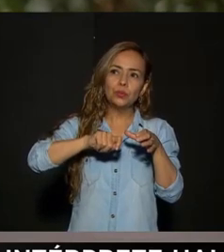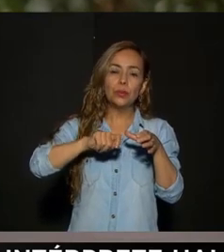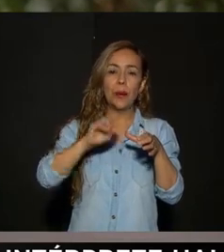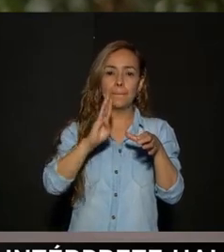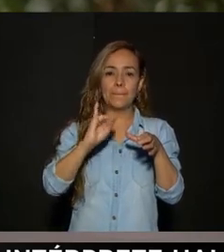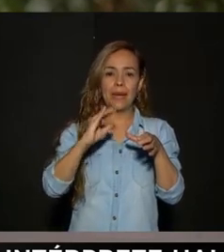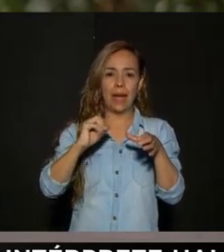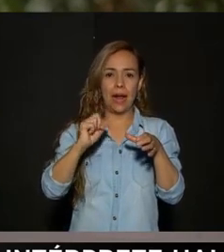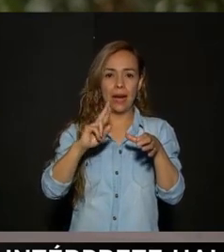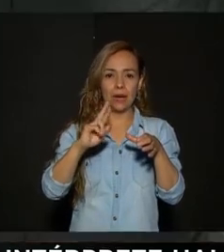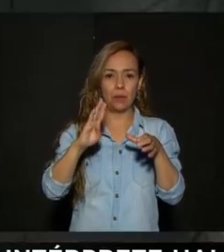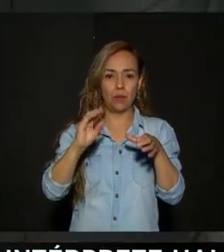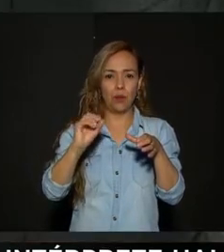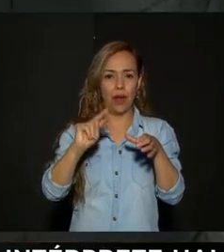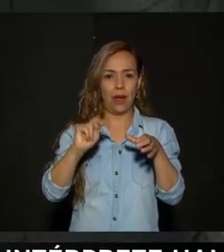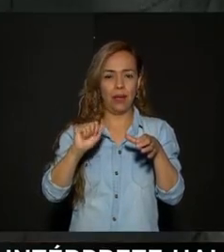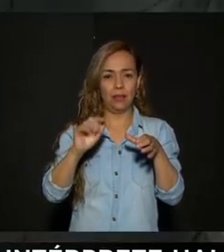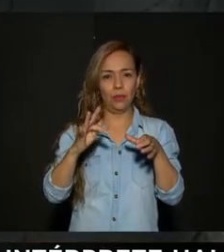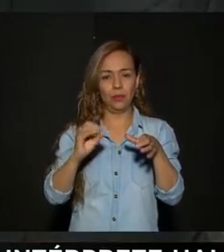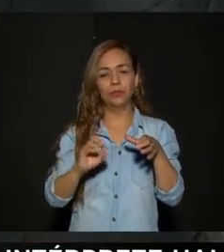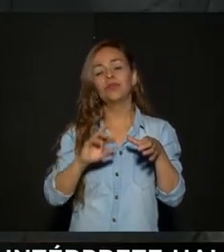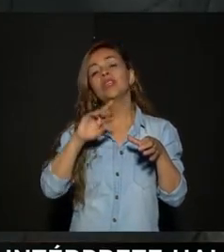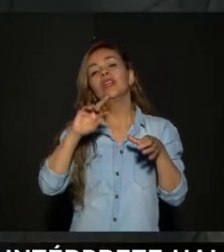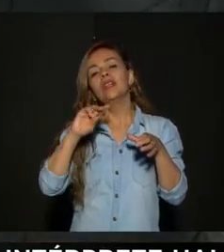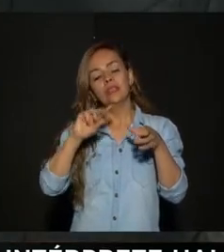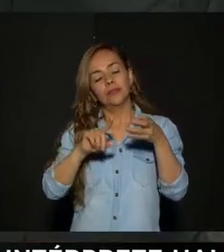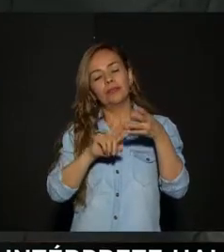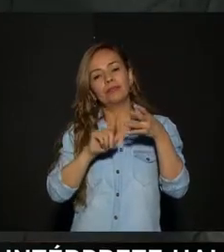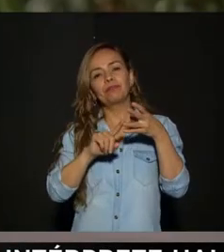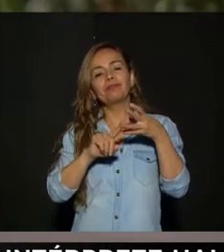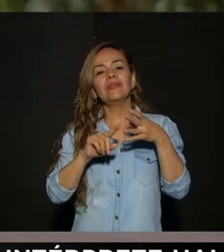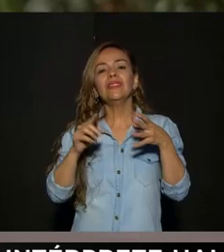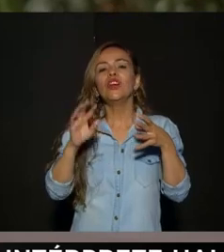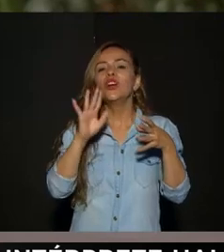de bicarbonato de sodio, la mirella, toda la que queramos